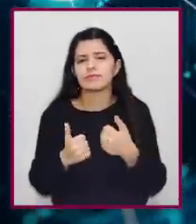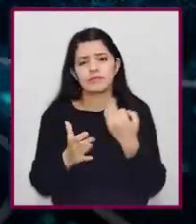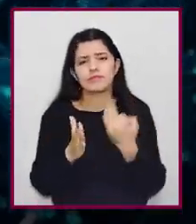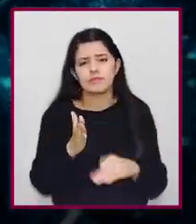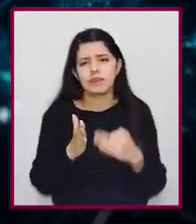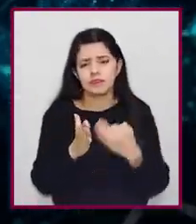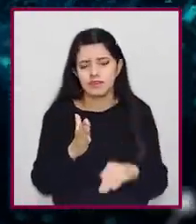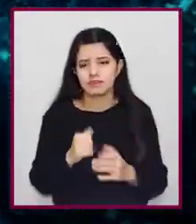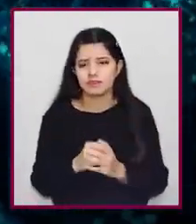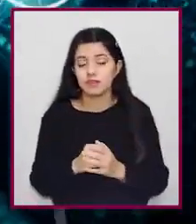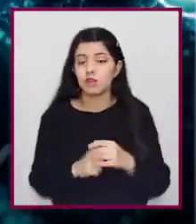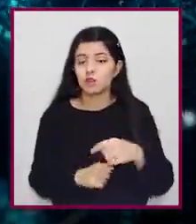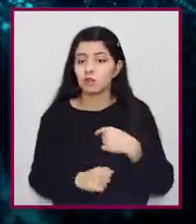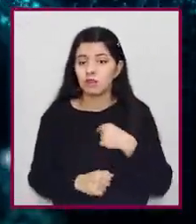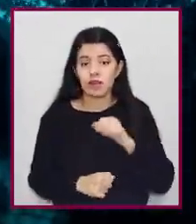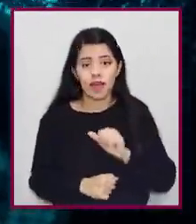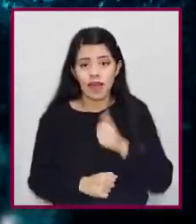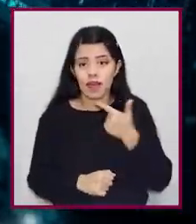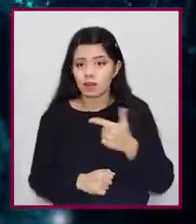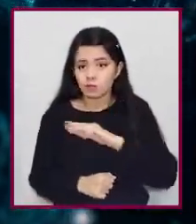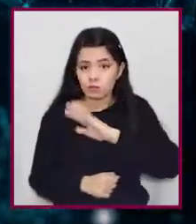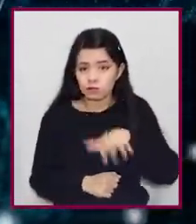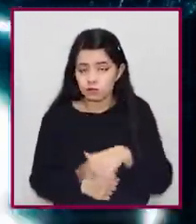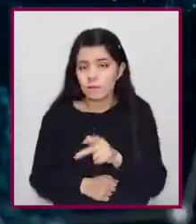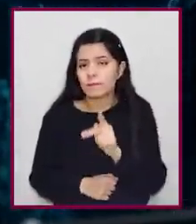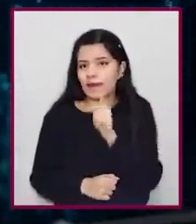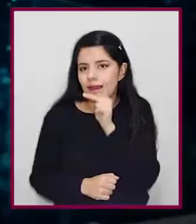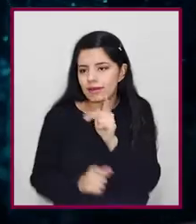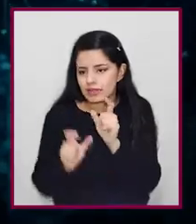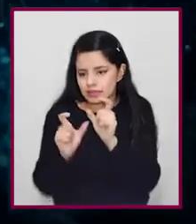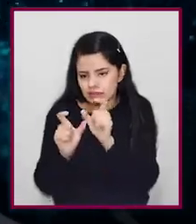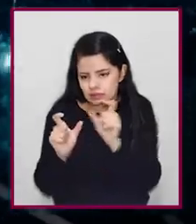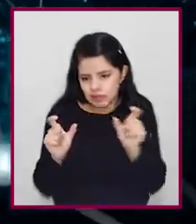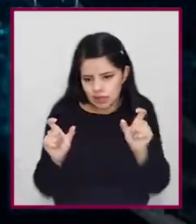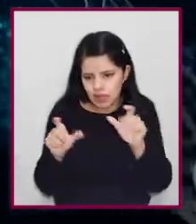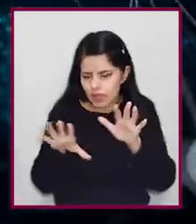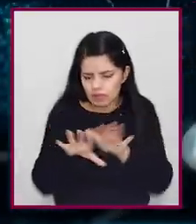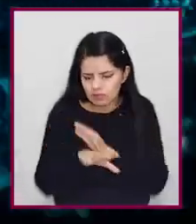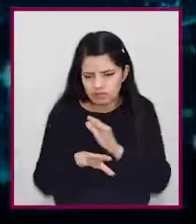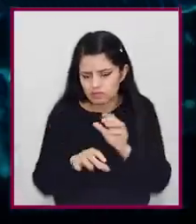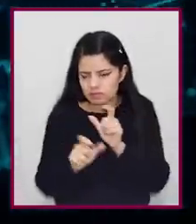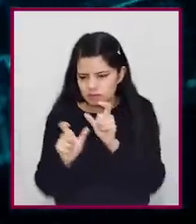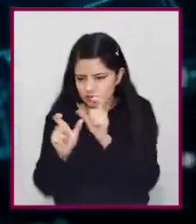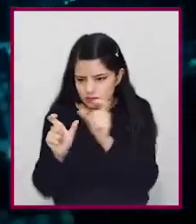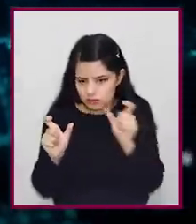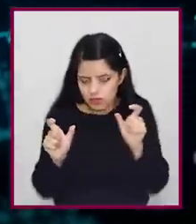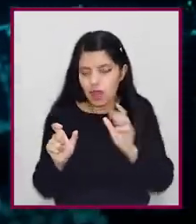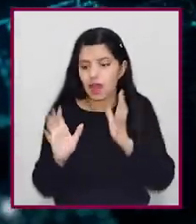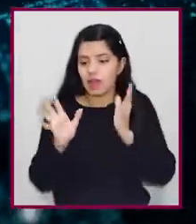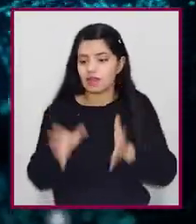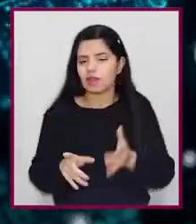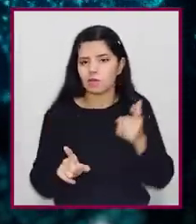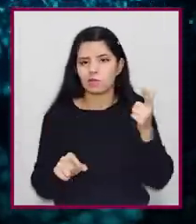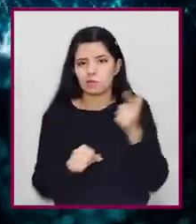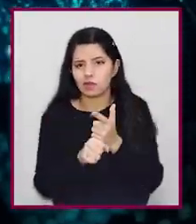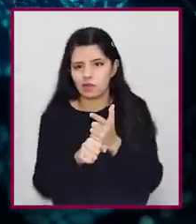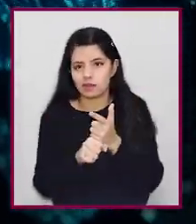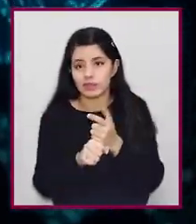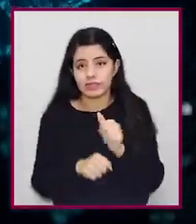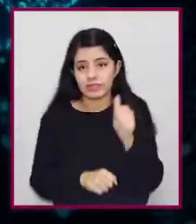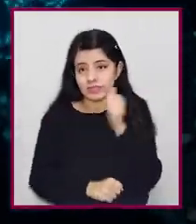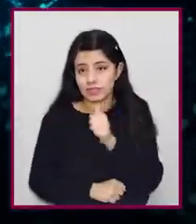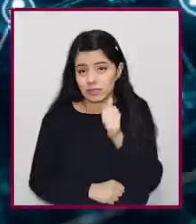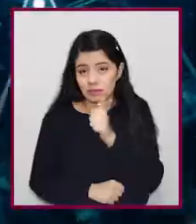efectiva. Cuando busco algo, nada más escribo unas cuantas palabras y cambio mi búsqueda hasta que encuentro lo que estoy buscando. Y hasta eso no